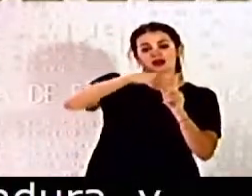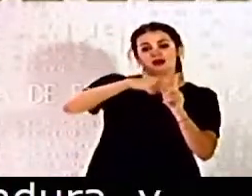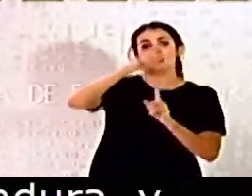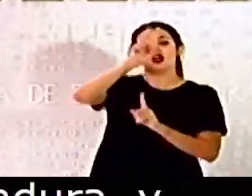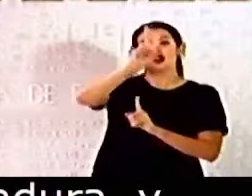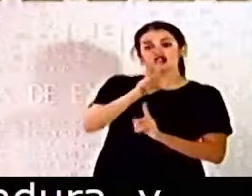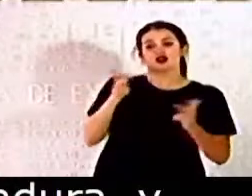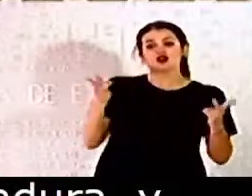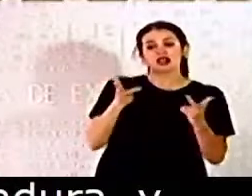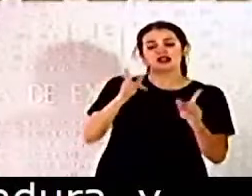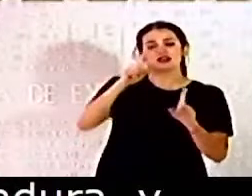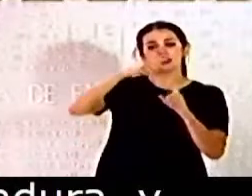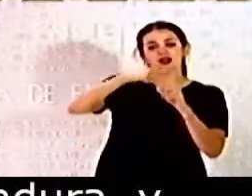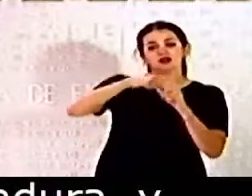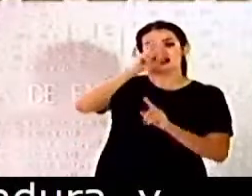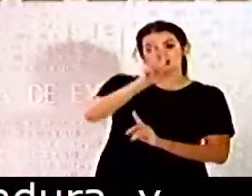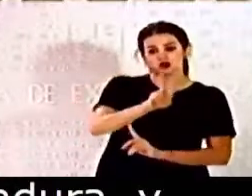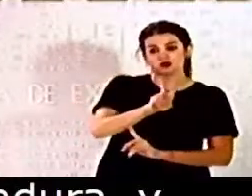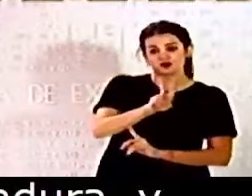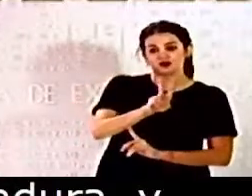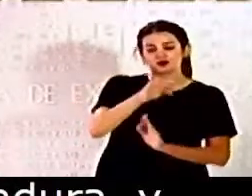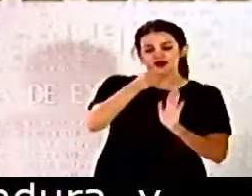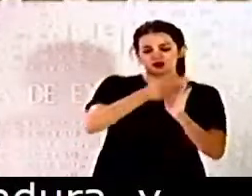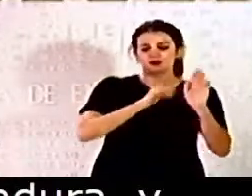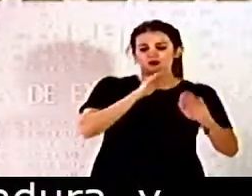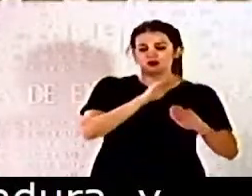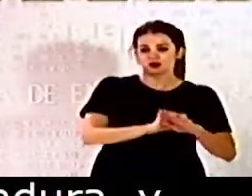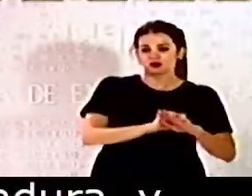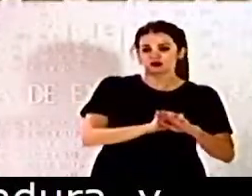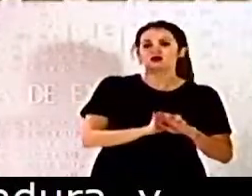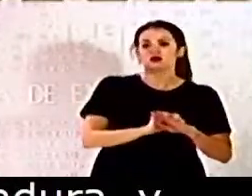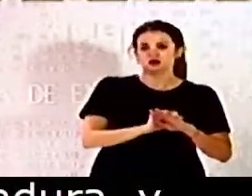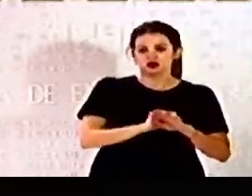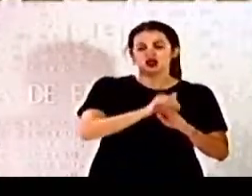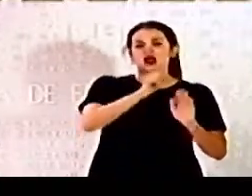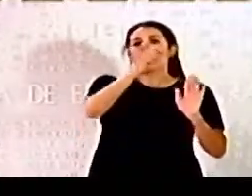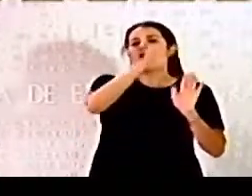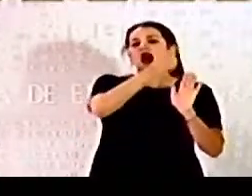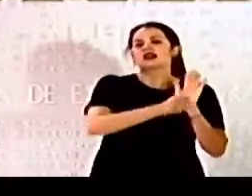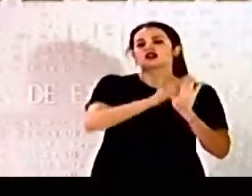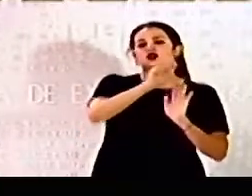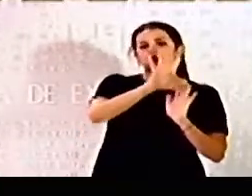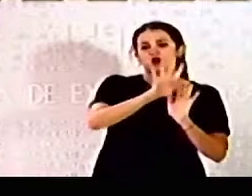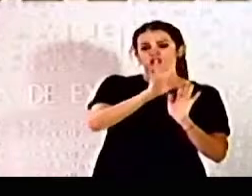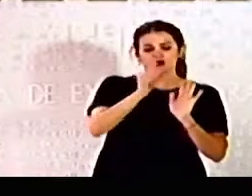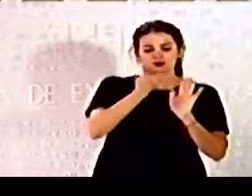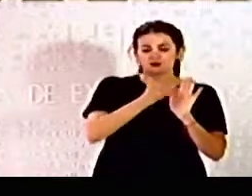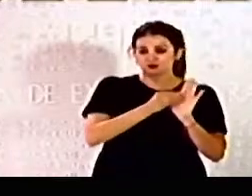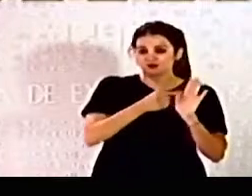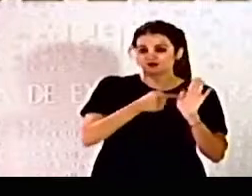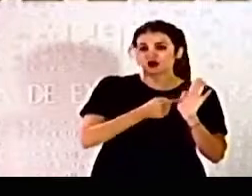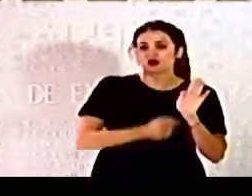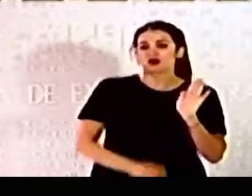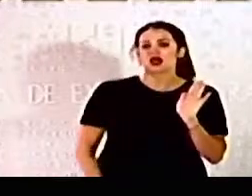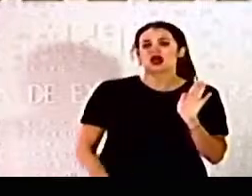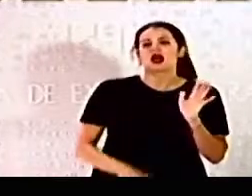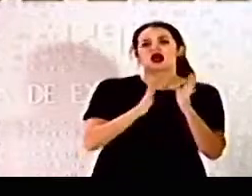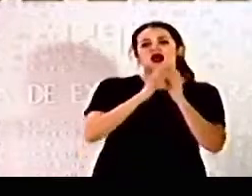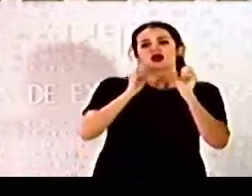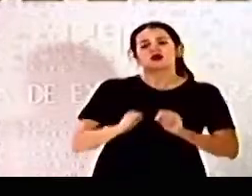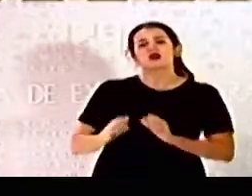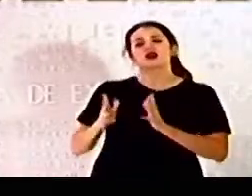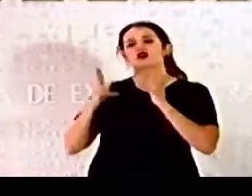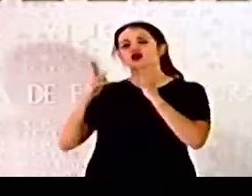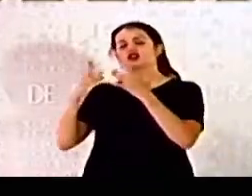alerta 2, o dicho de otro modo, las correspondientes y las que vienen en el anexo 4 del acuerdo de Consejo